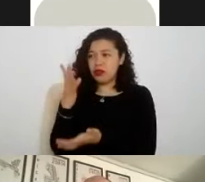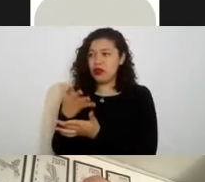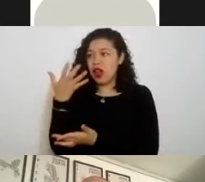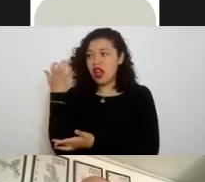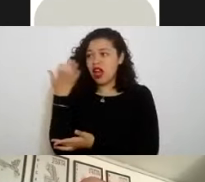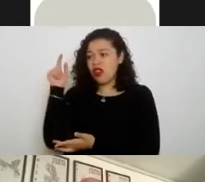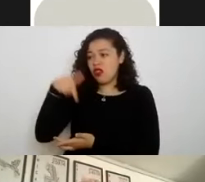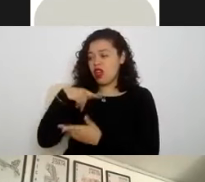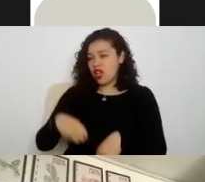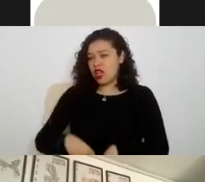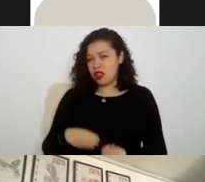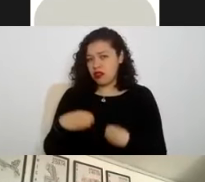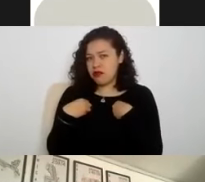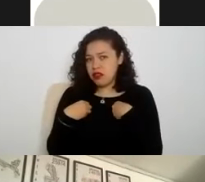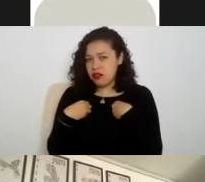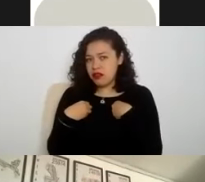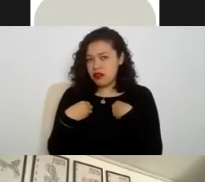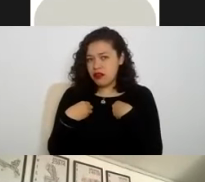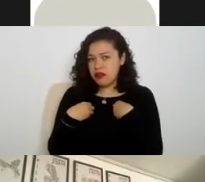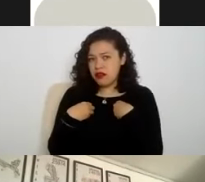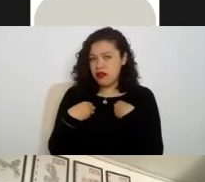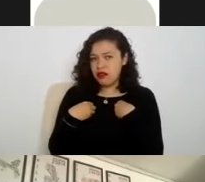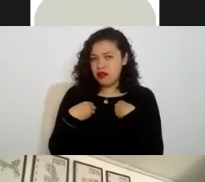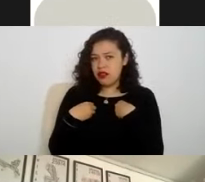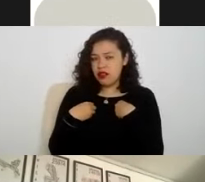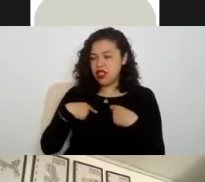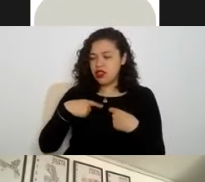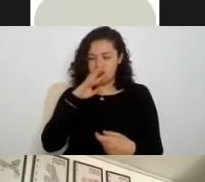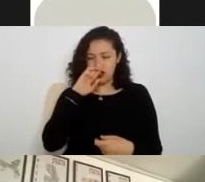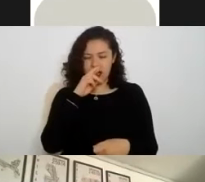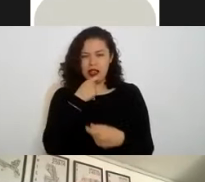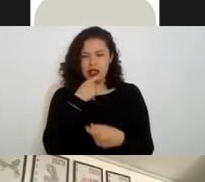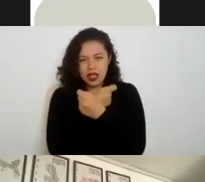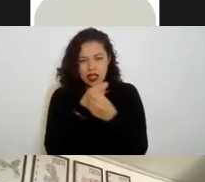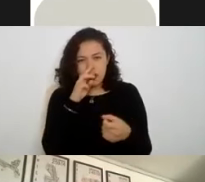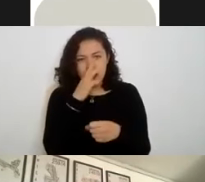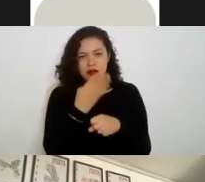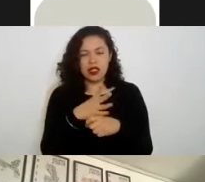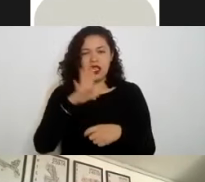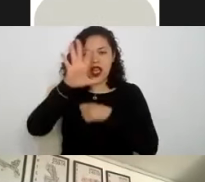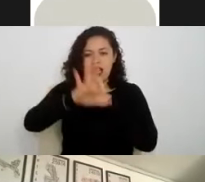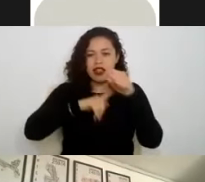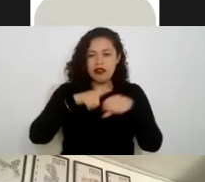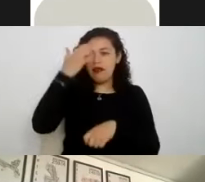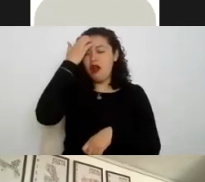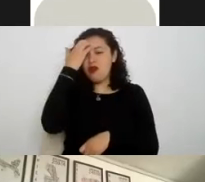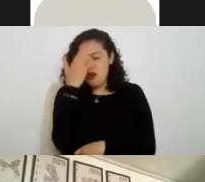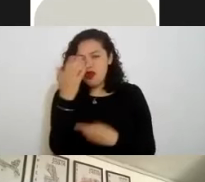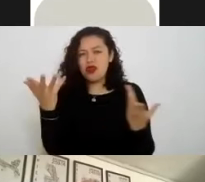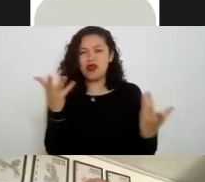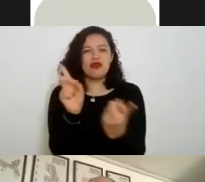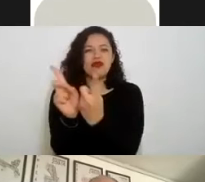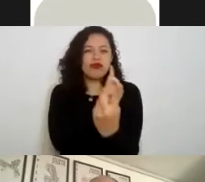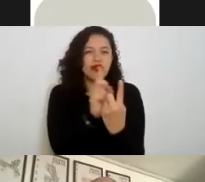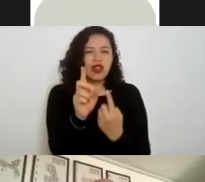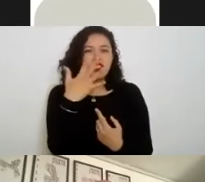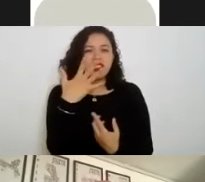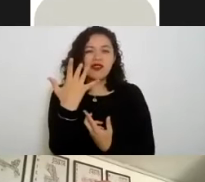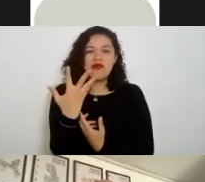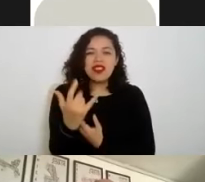aquí, pero yo tener la responsabilidad de sacar al niño, llevarlo a Reino Animal, que conozca a los animales, que conviviera con otros 50